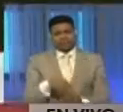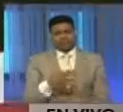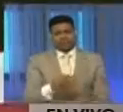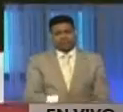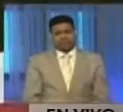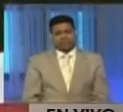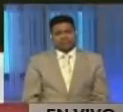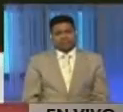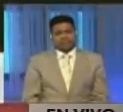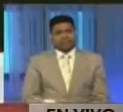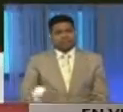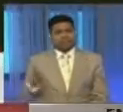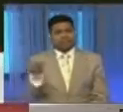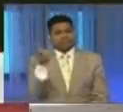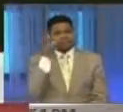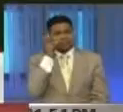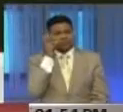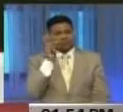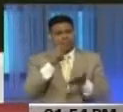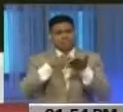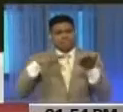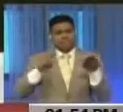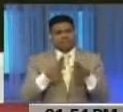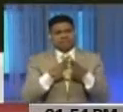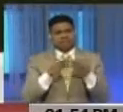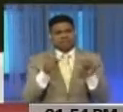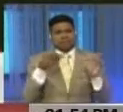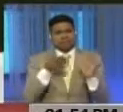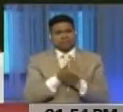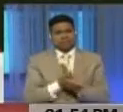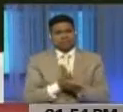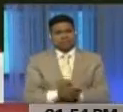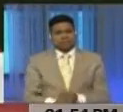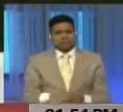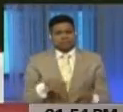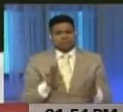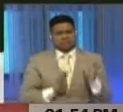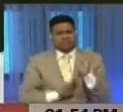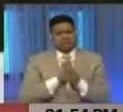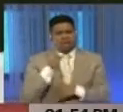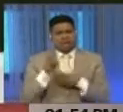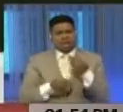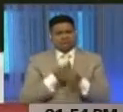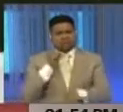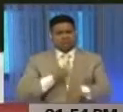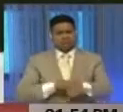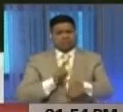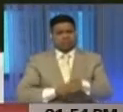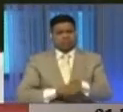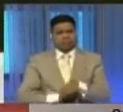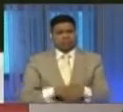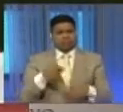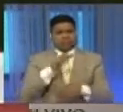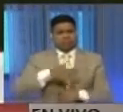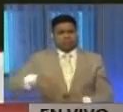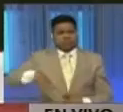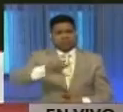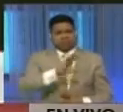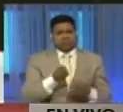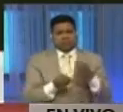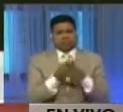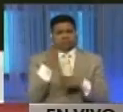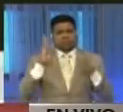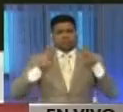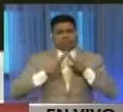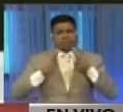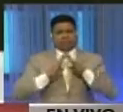Señores, pero escuchemos parte del evento y de la actividad que se desarrolla a esta hora aquí en el Salón Ayacucho, en el